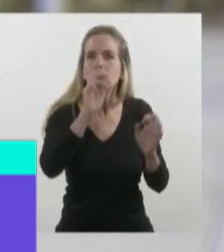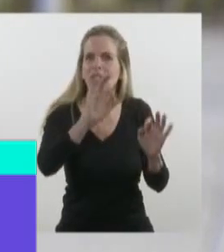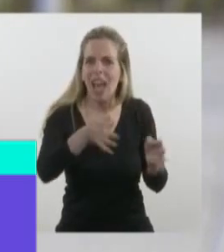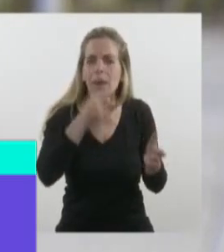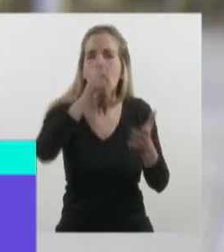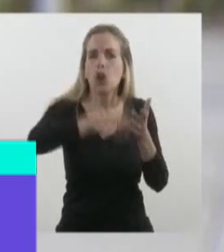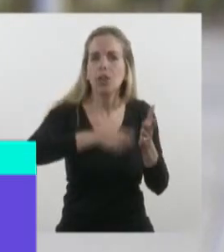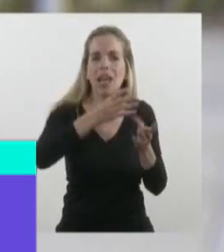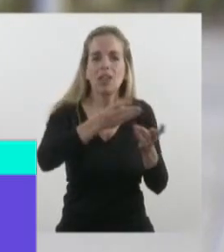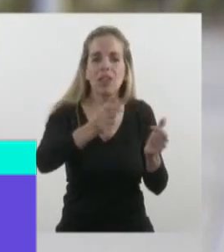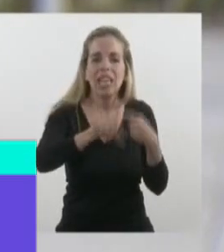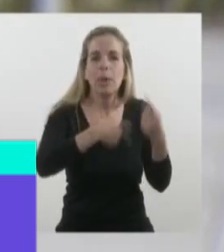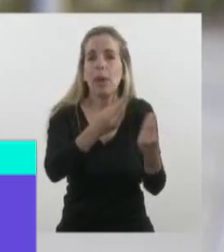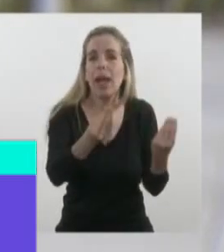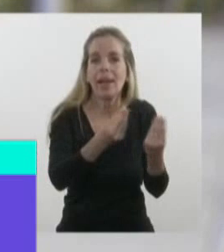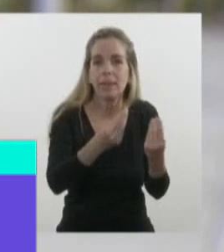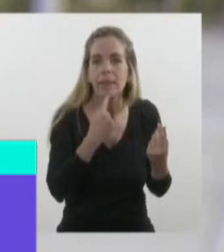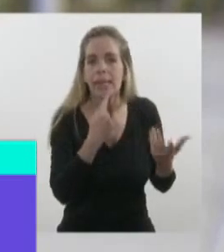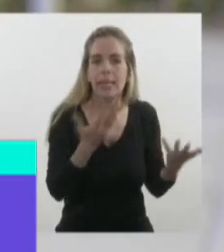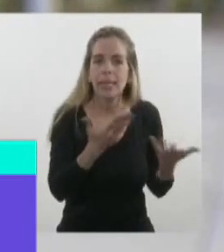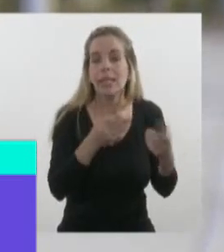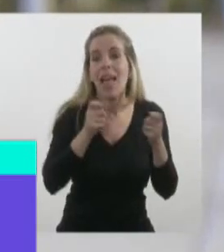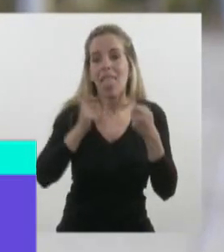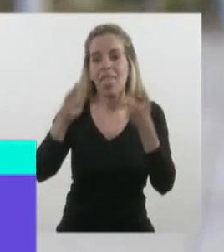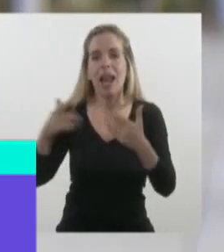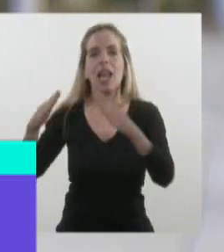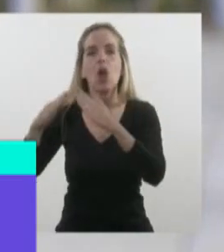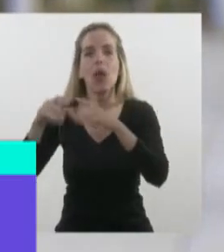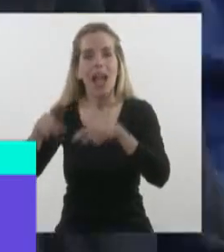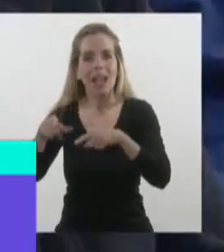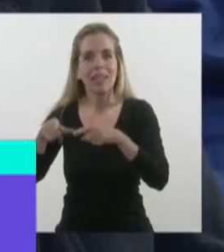llevarle tranquilidad y darle normalidad a la vida de la gente.